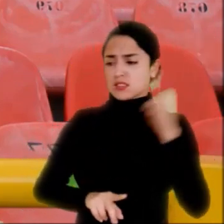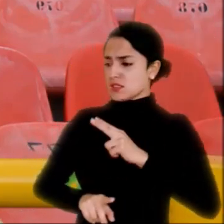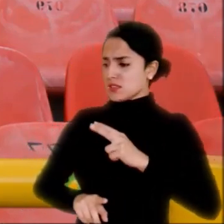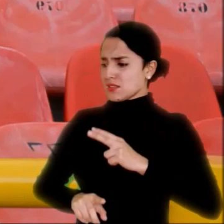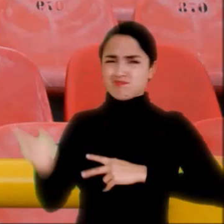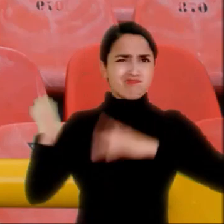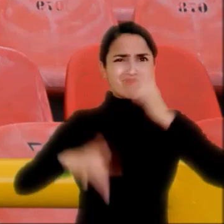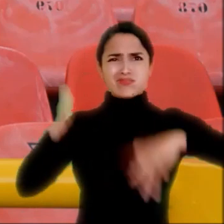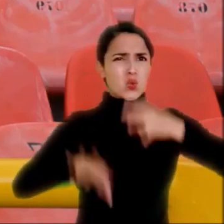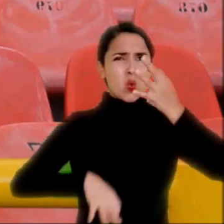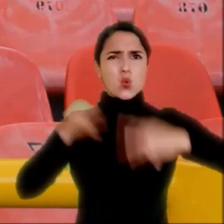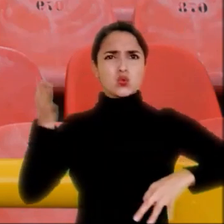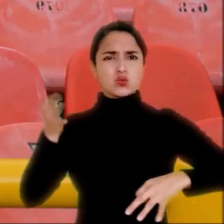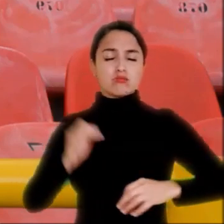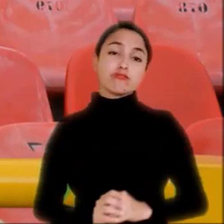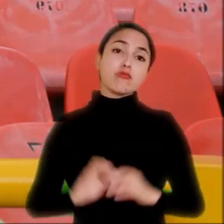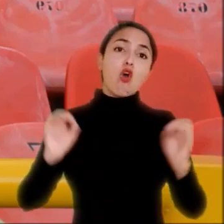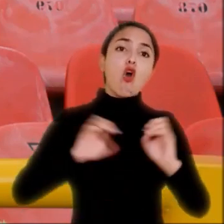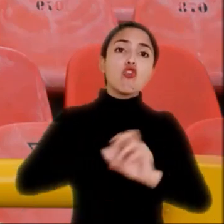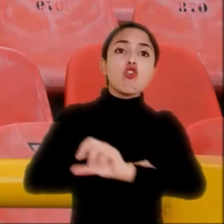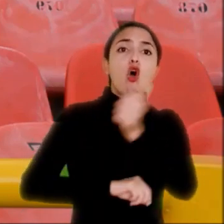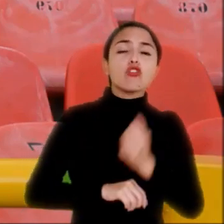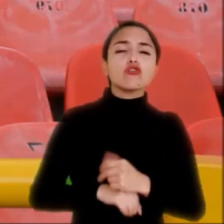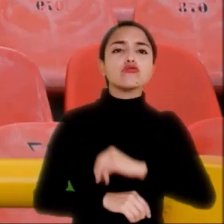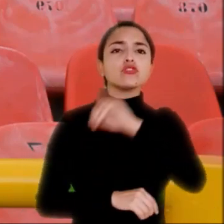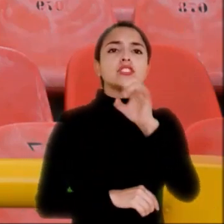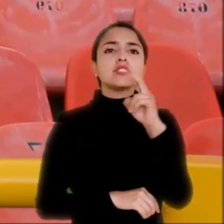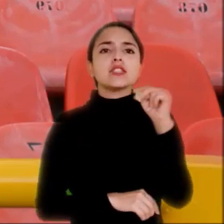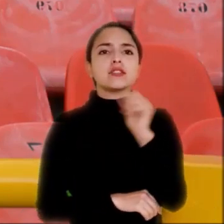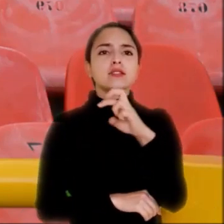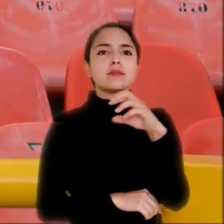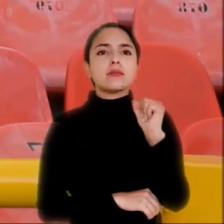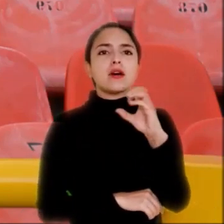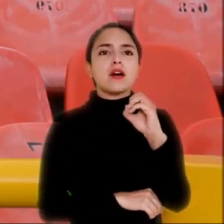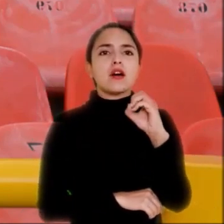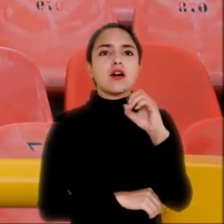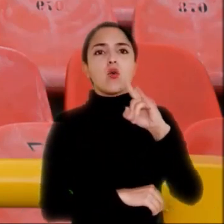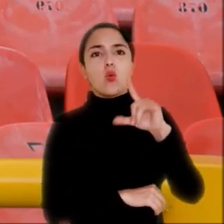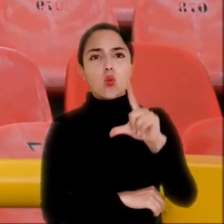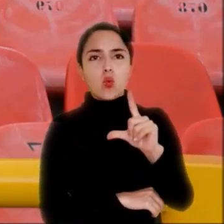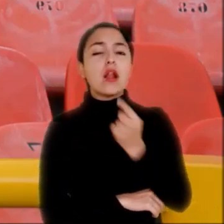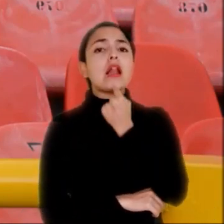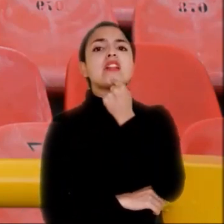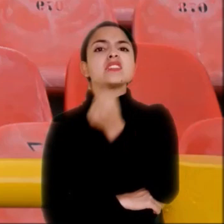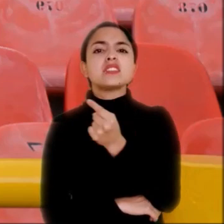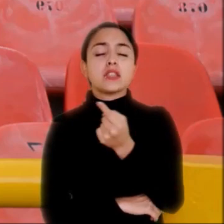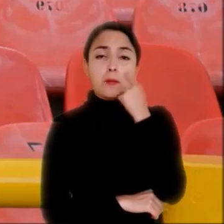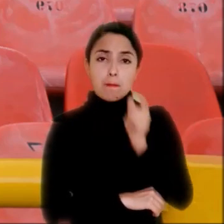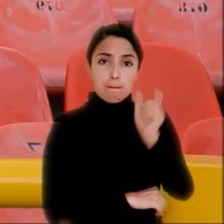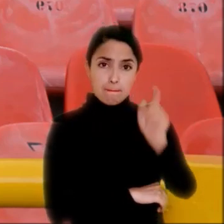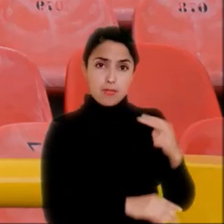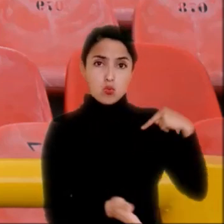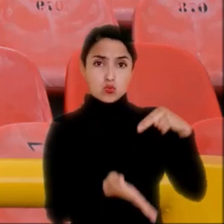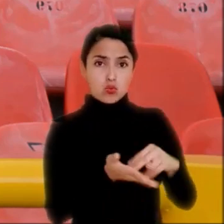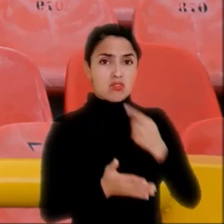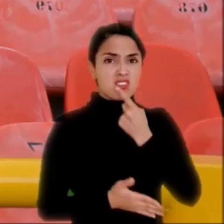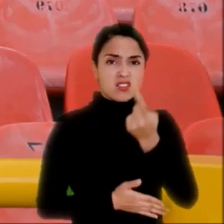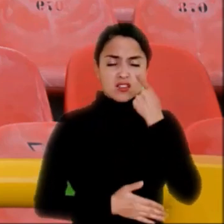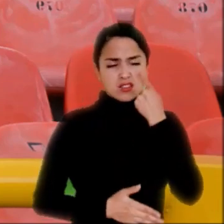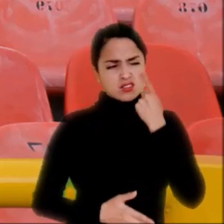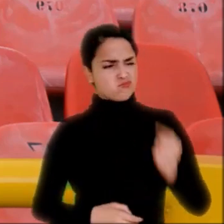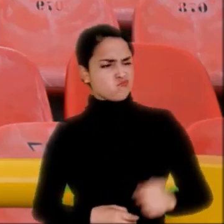tal cuando Jean-Paul Sartre afirmaba que en el fútbol todo se complica por